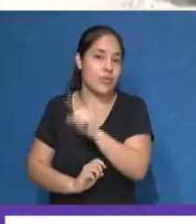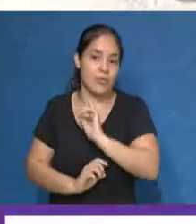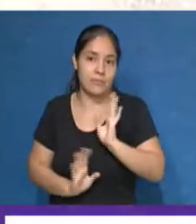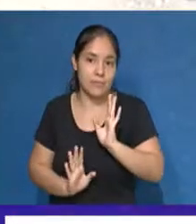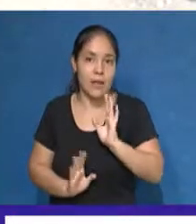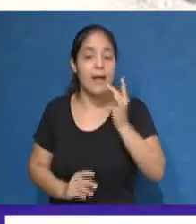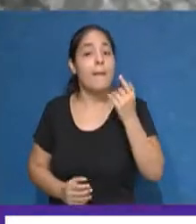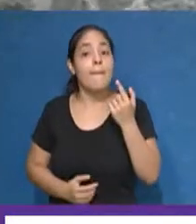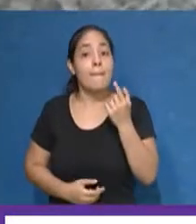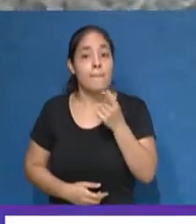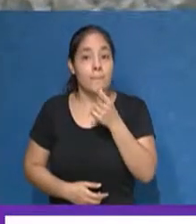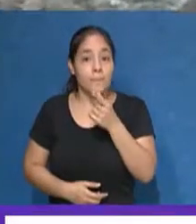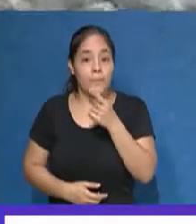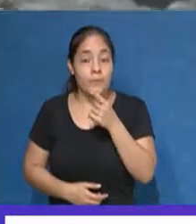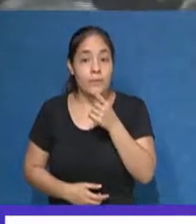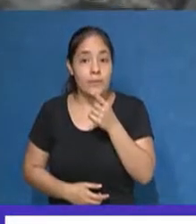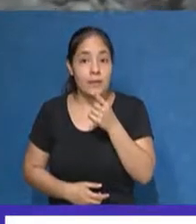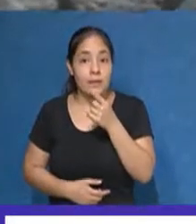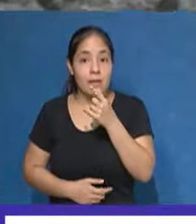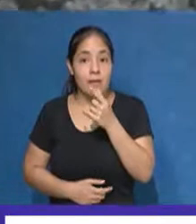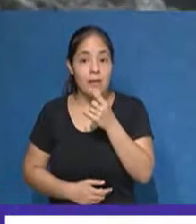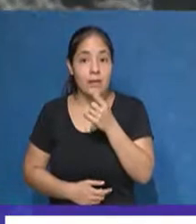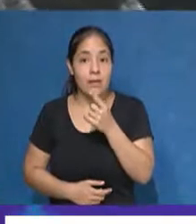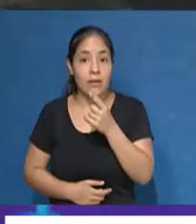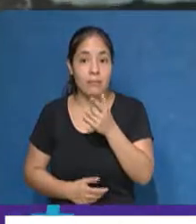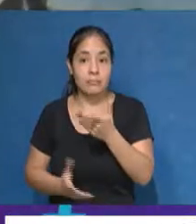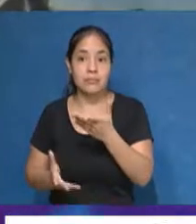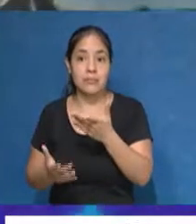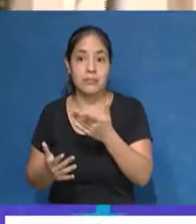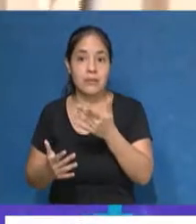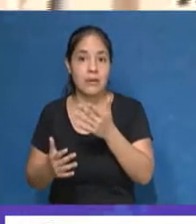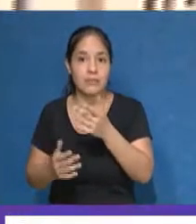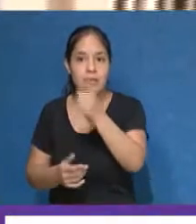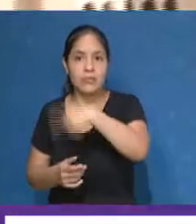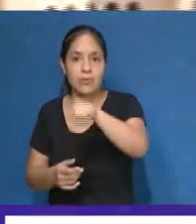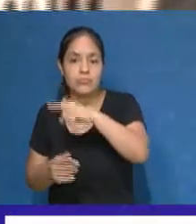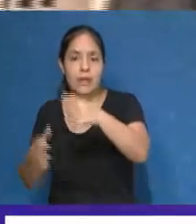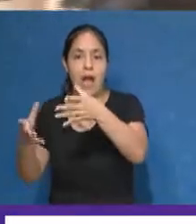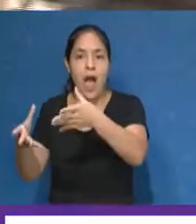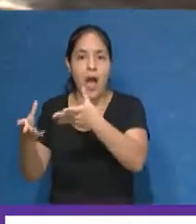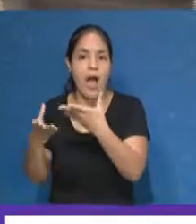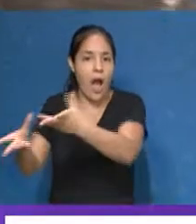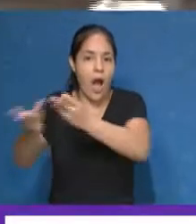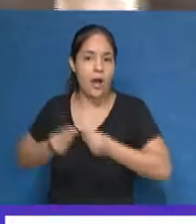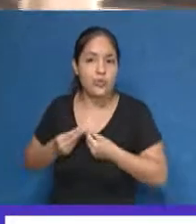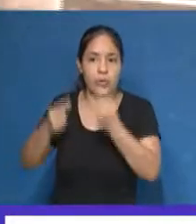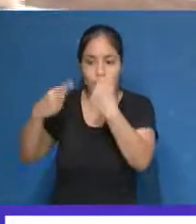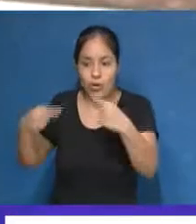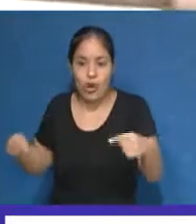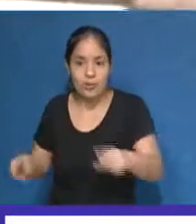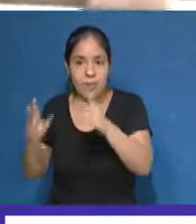quiero señalar esto de que se han colaborado con nosotros en la entrega de toda la documentación que tenían al respecto. Nada